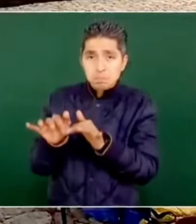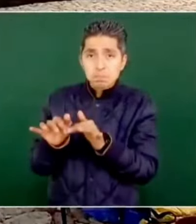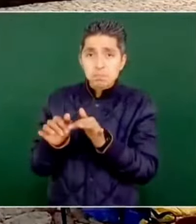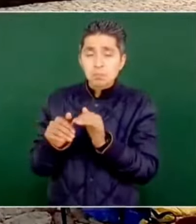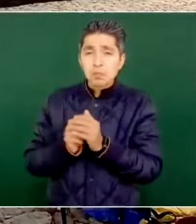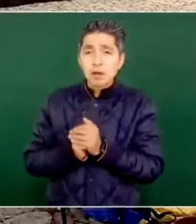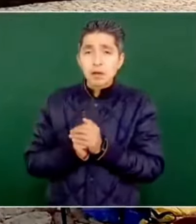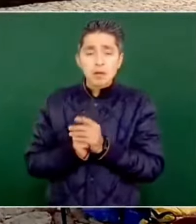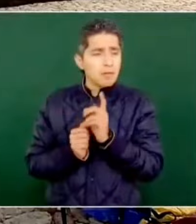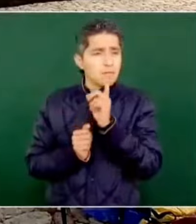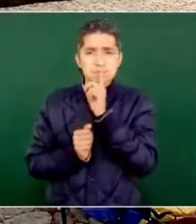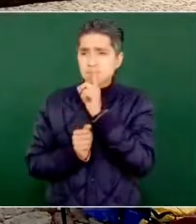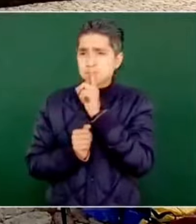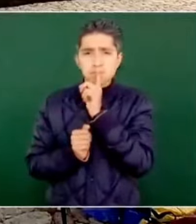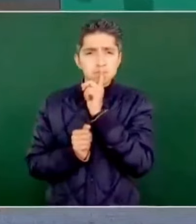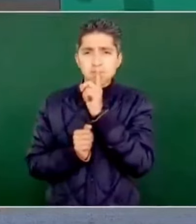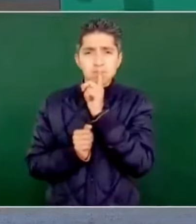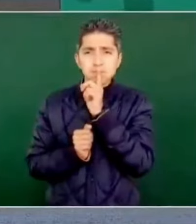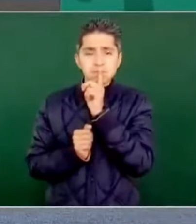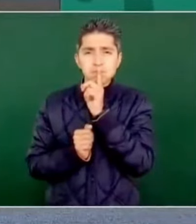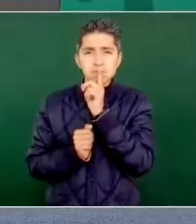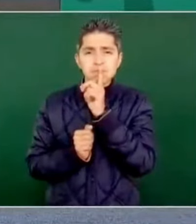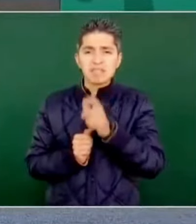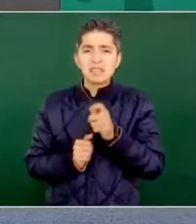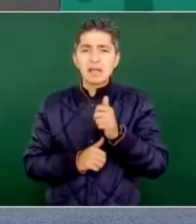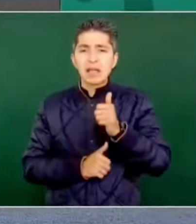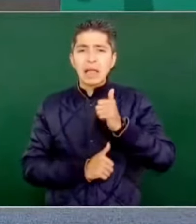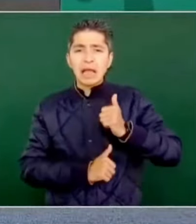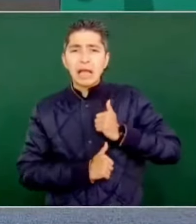habla de el